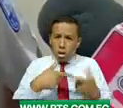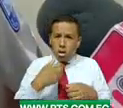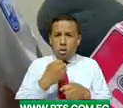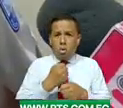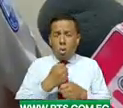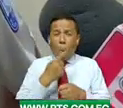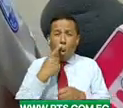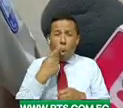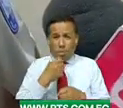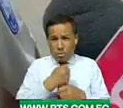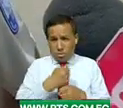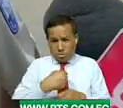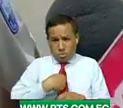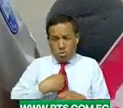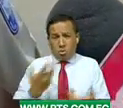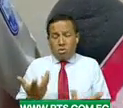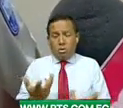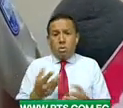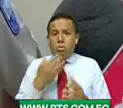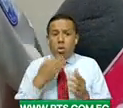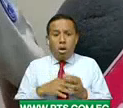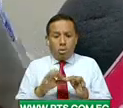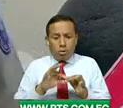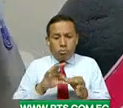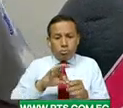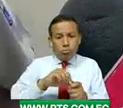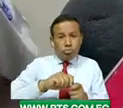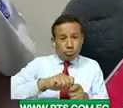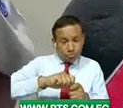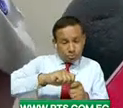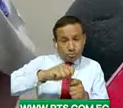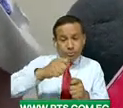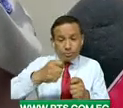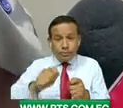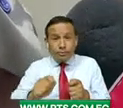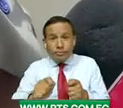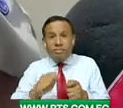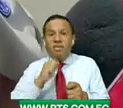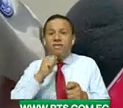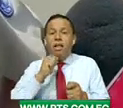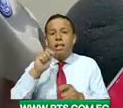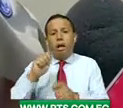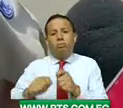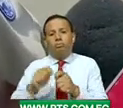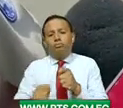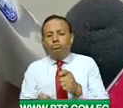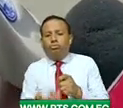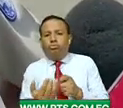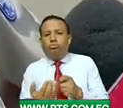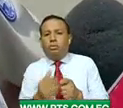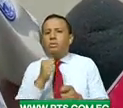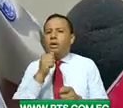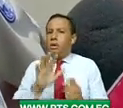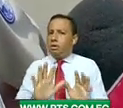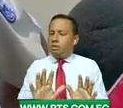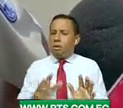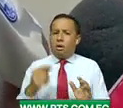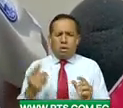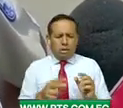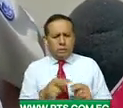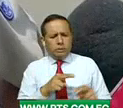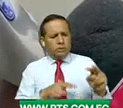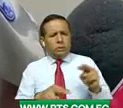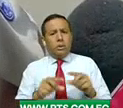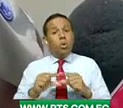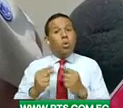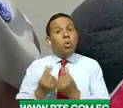la cual no ha sido intentada ser prendida, o sea, está totalmente apagado. No podemos descartar cualquier situación, por eso se ha coordinado con personal del